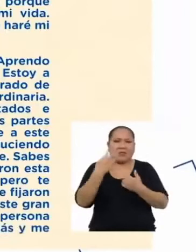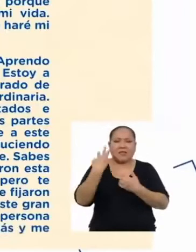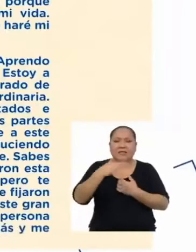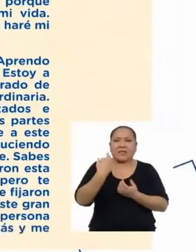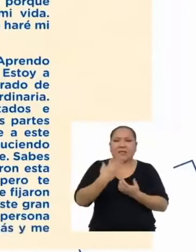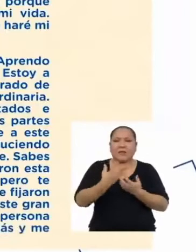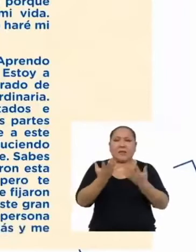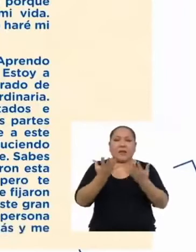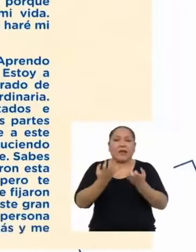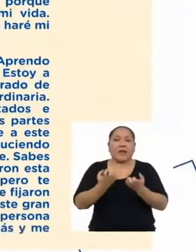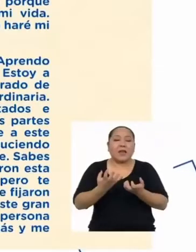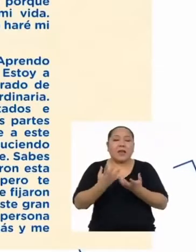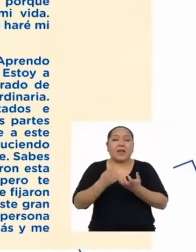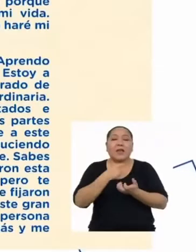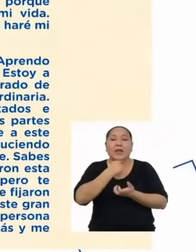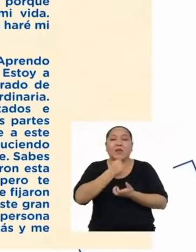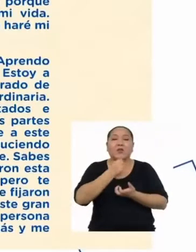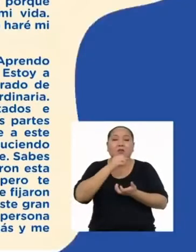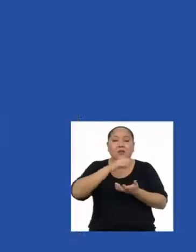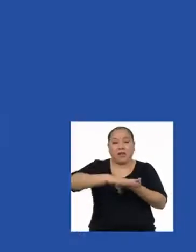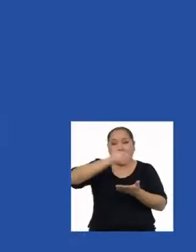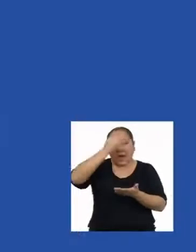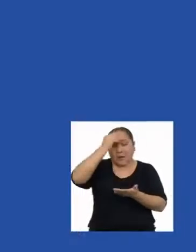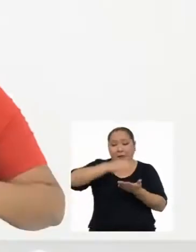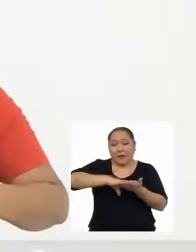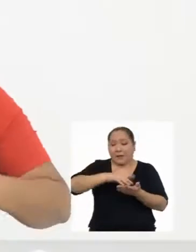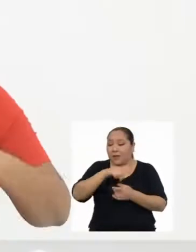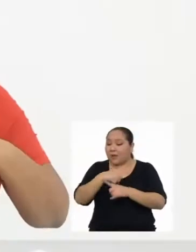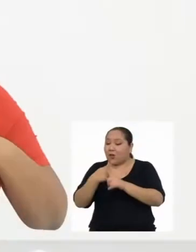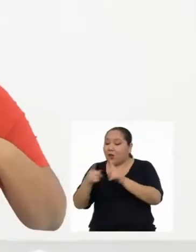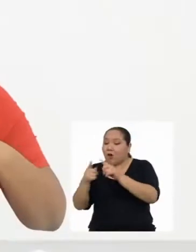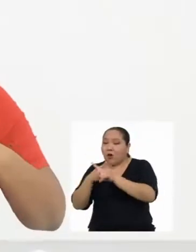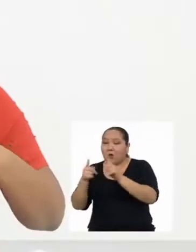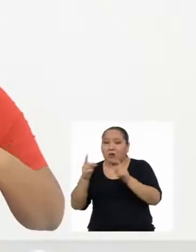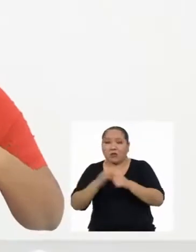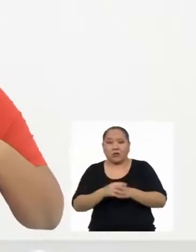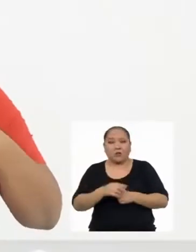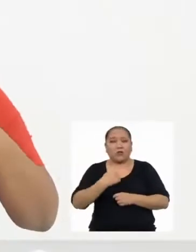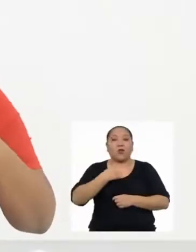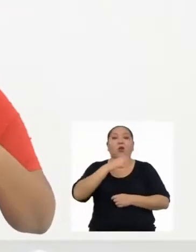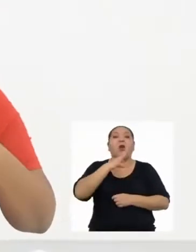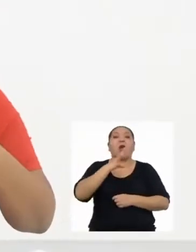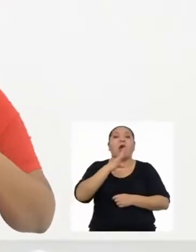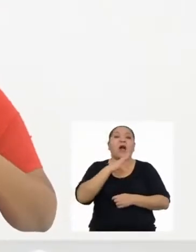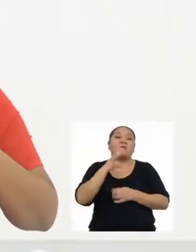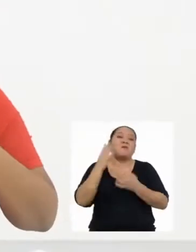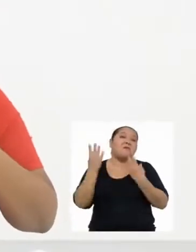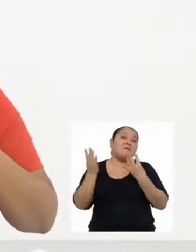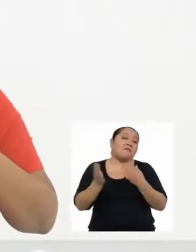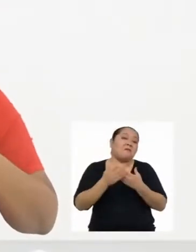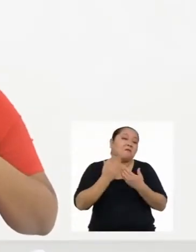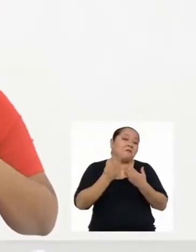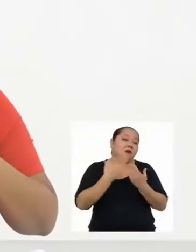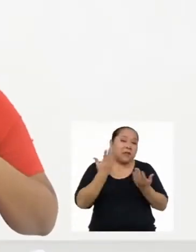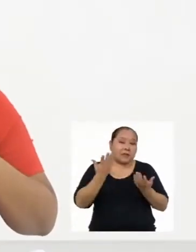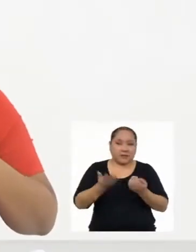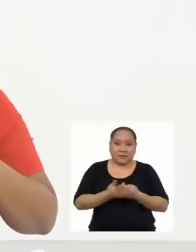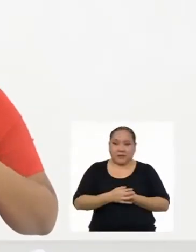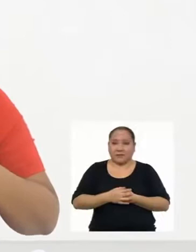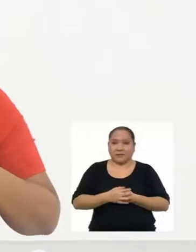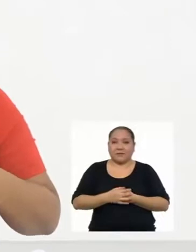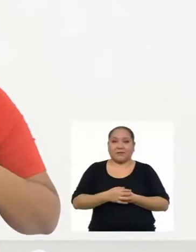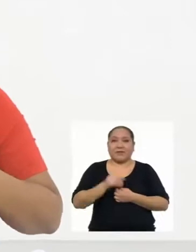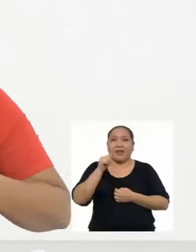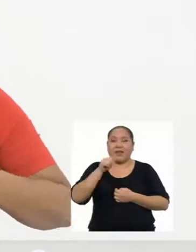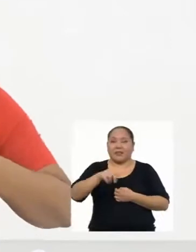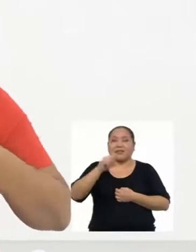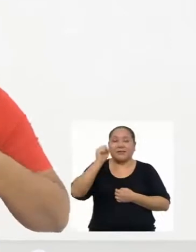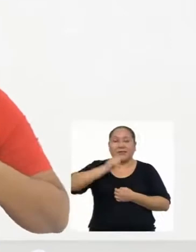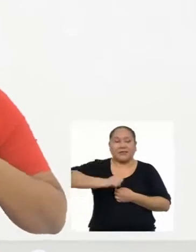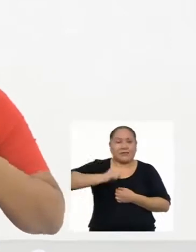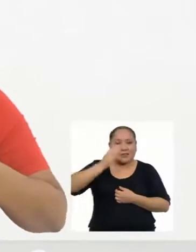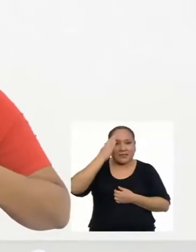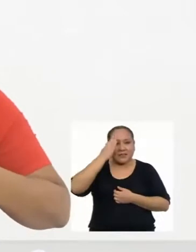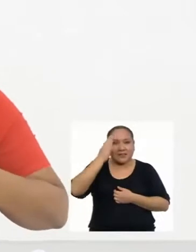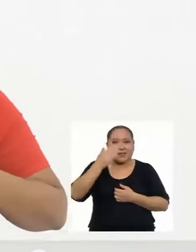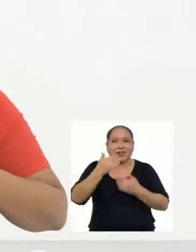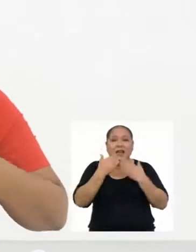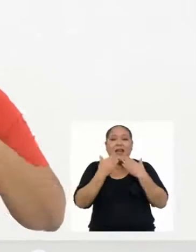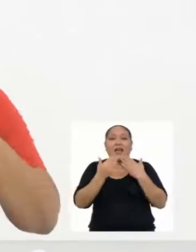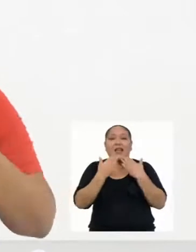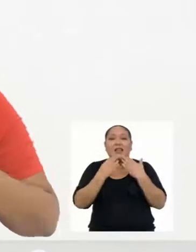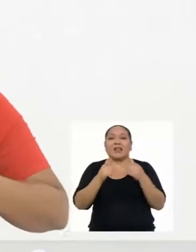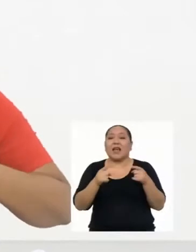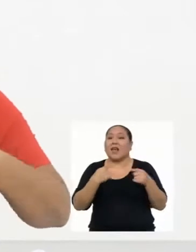los demás y me expreso con facilidad. Eso es innegable, Rodrigo. Y gracias. A mí también me